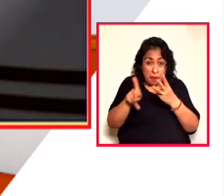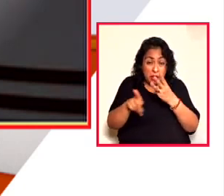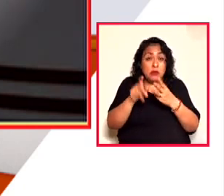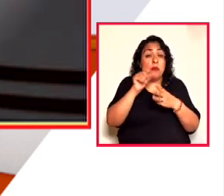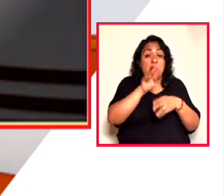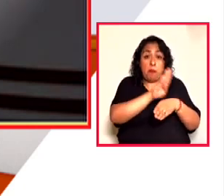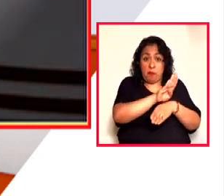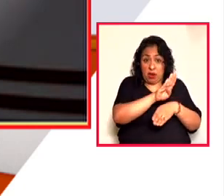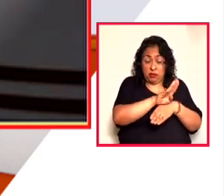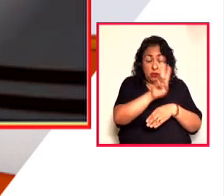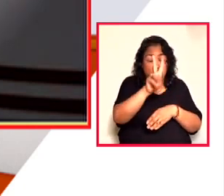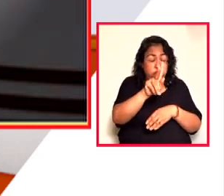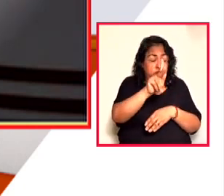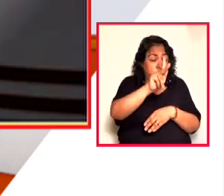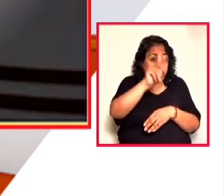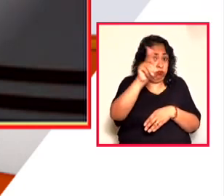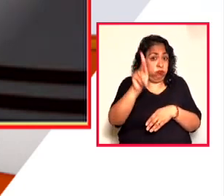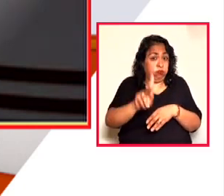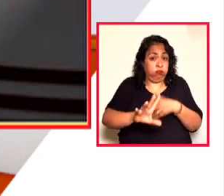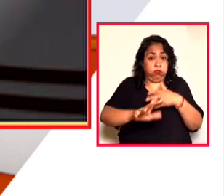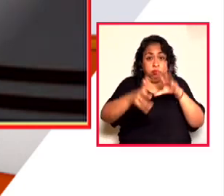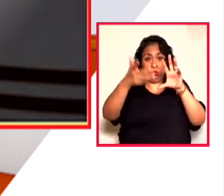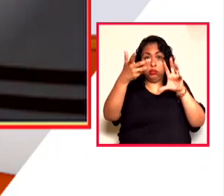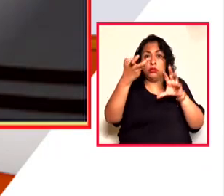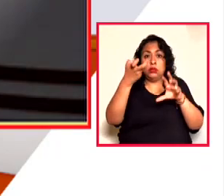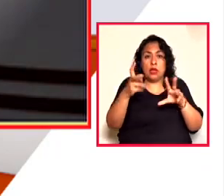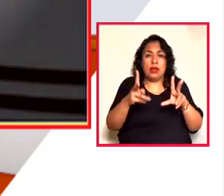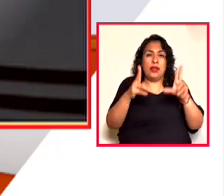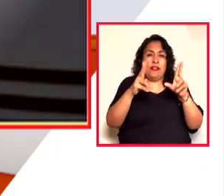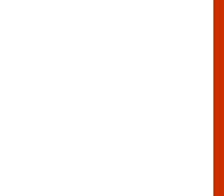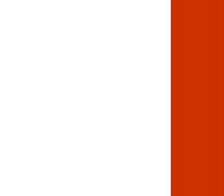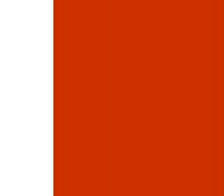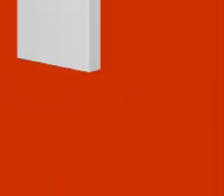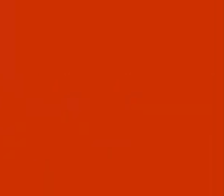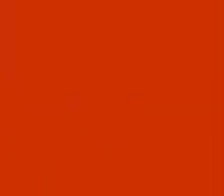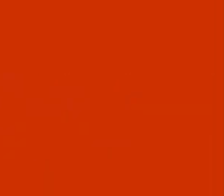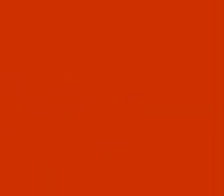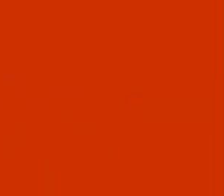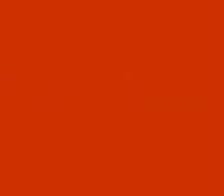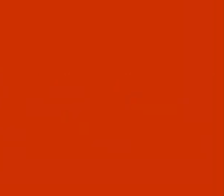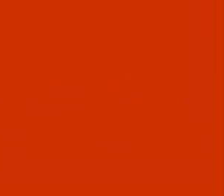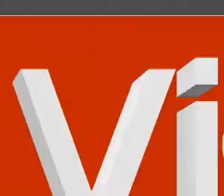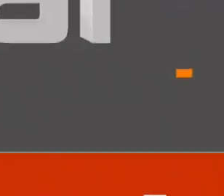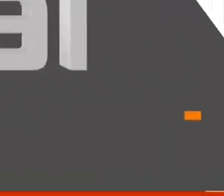una terrible crisis. Esto lo reflexionamos en Visión Global.